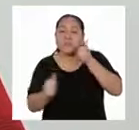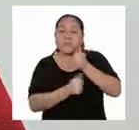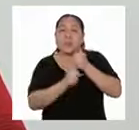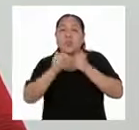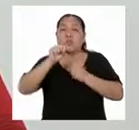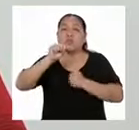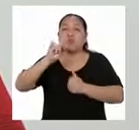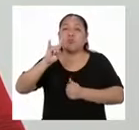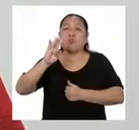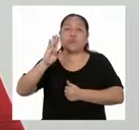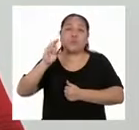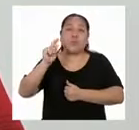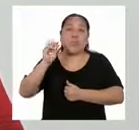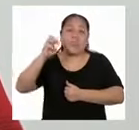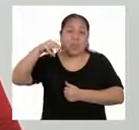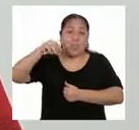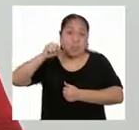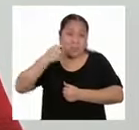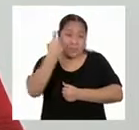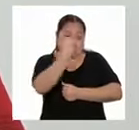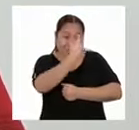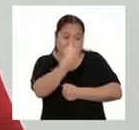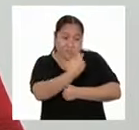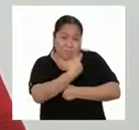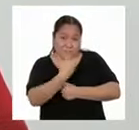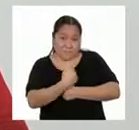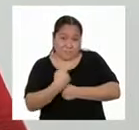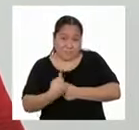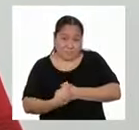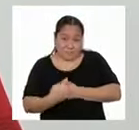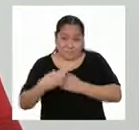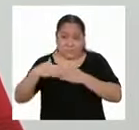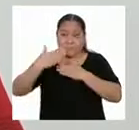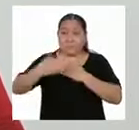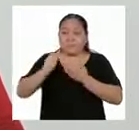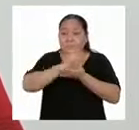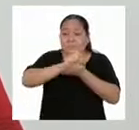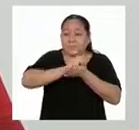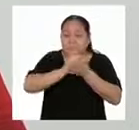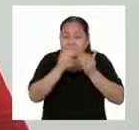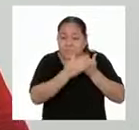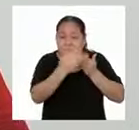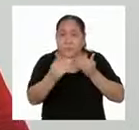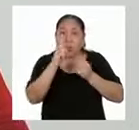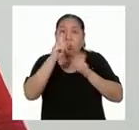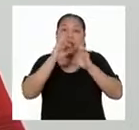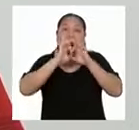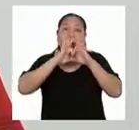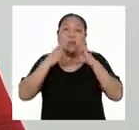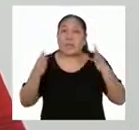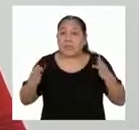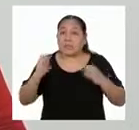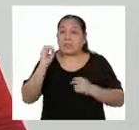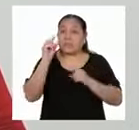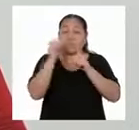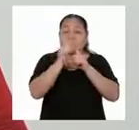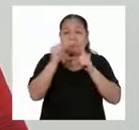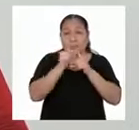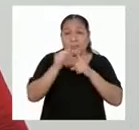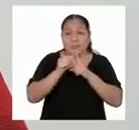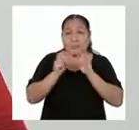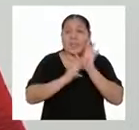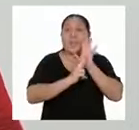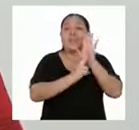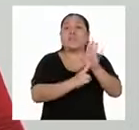subtemas de cada párrafo. Luego escribiremos al lado aquella frase o palabras que representan